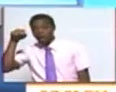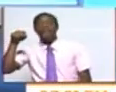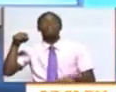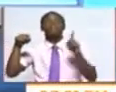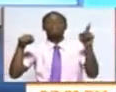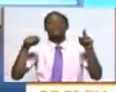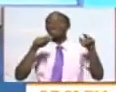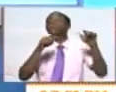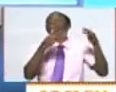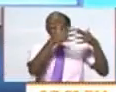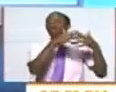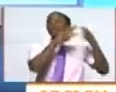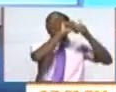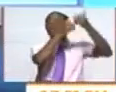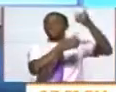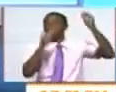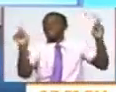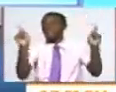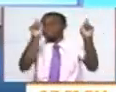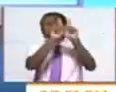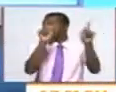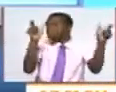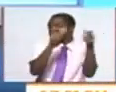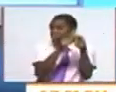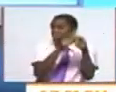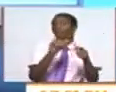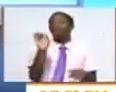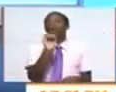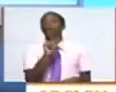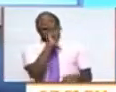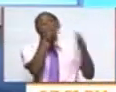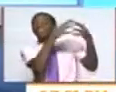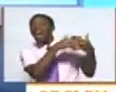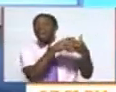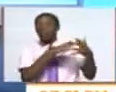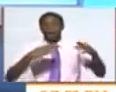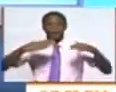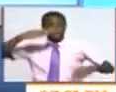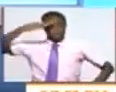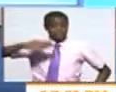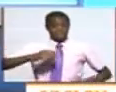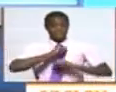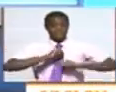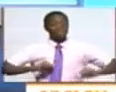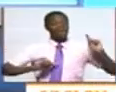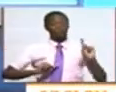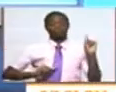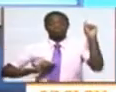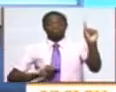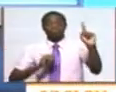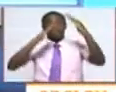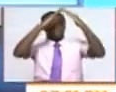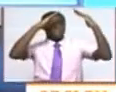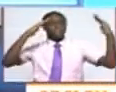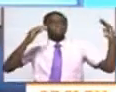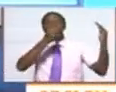Estados Unidos, o el primero a bordo del mando militar de los Estados Unidos, recibido en la Casa Blanca.